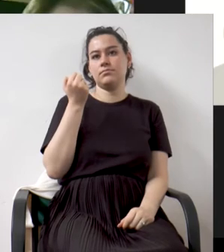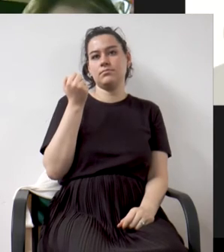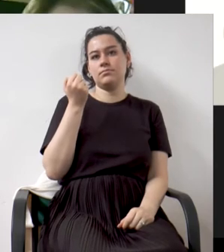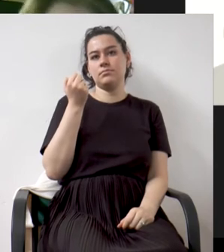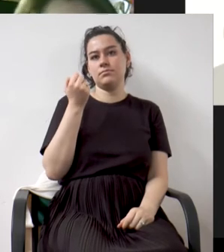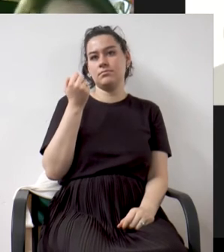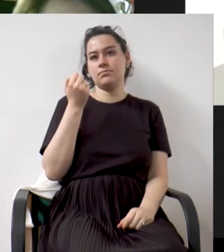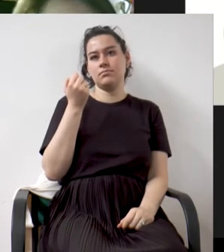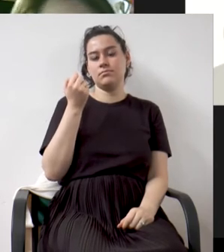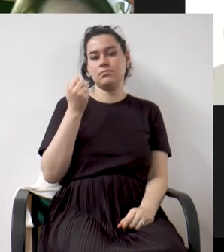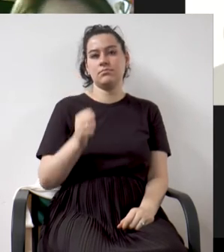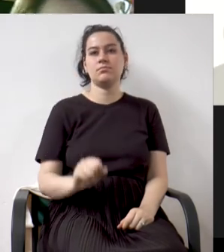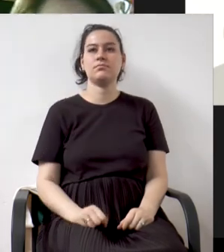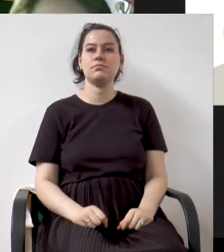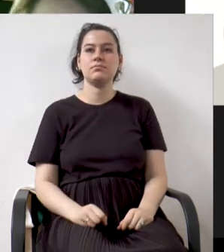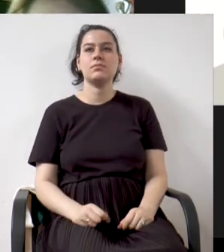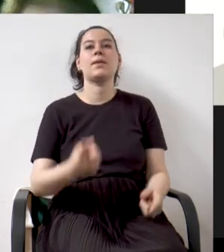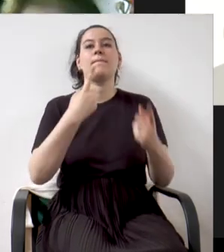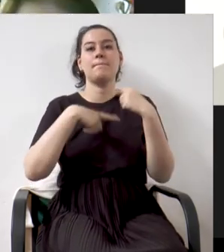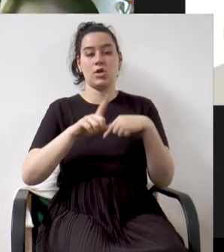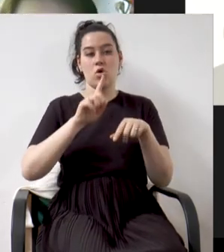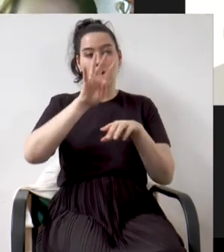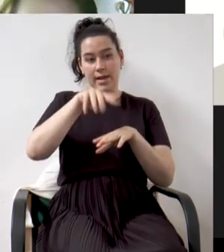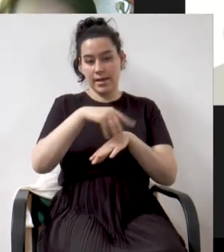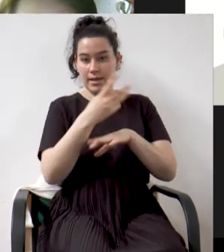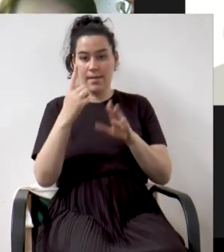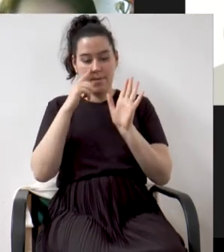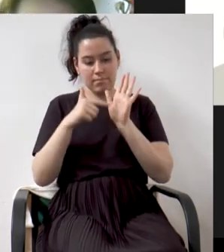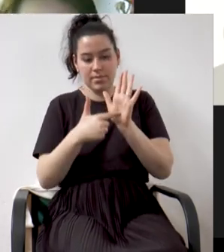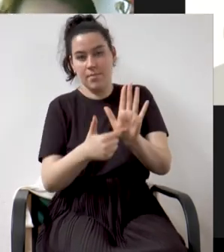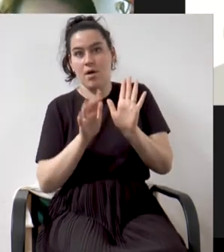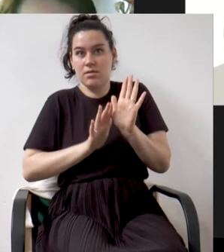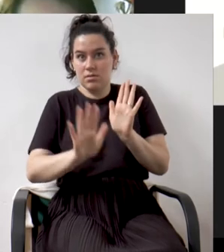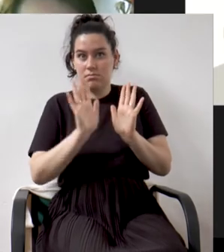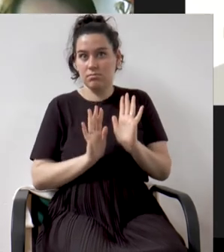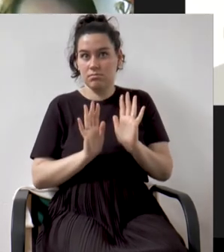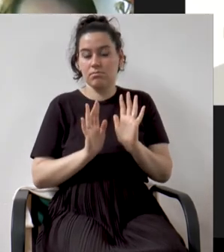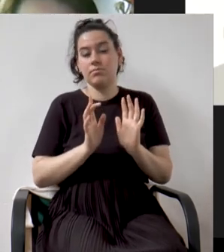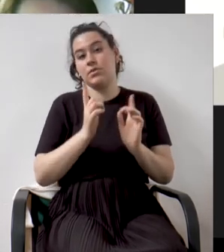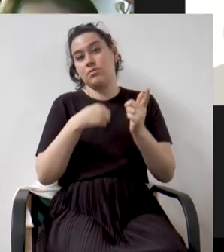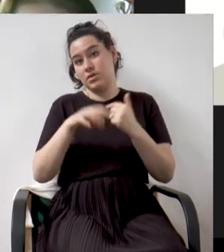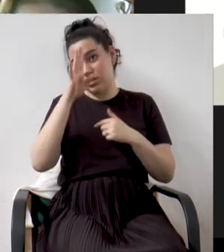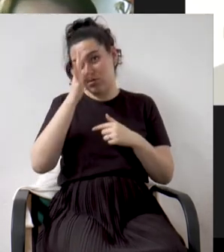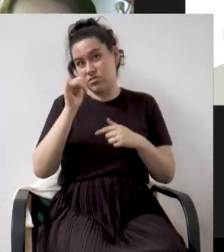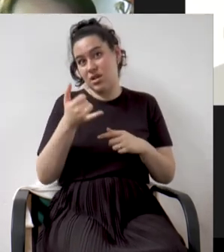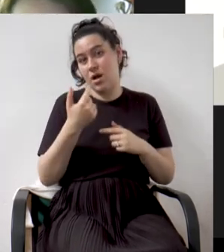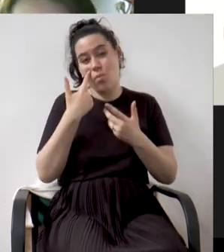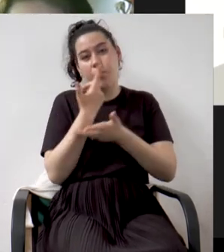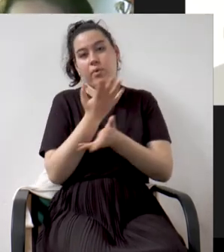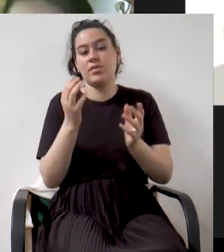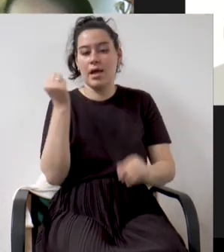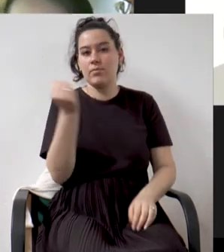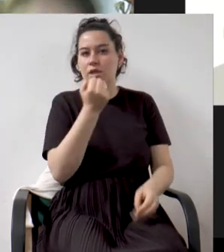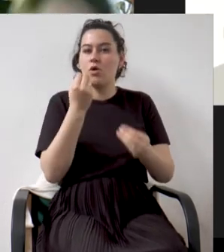desde todo punto de vista. Pero el esquema hacia el que apuntamos es ese. Así que ahí creo que les tiré un cabo de por dónde es que va